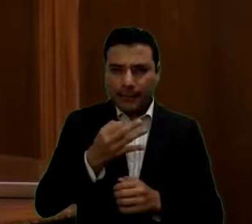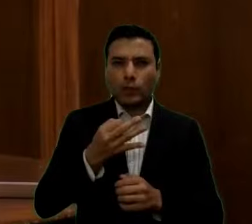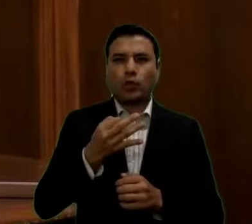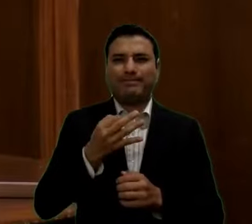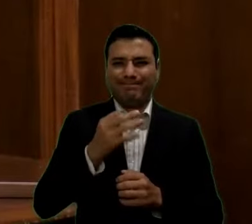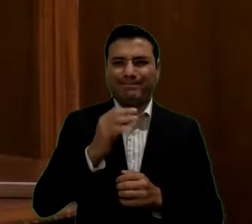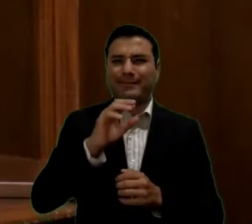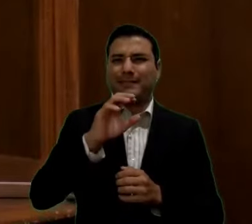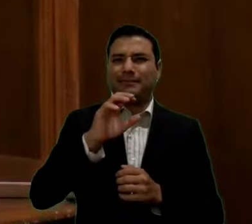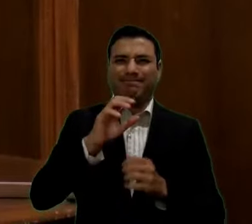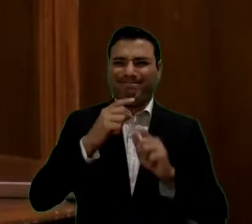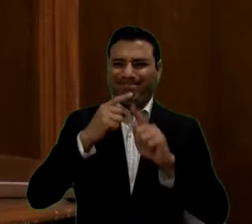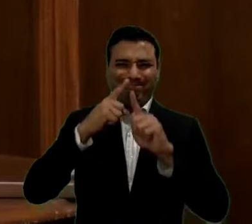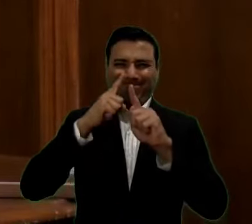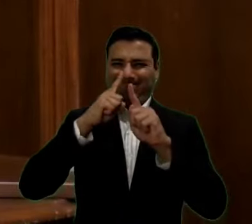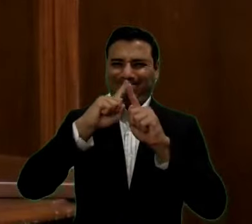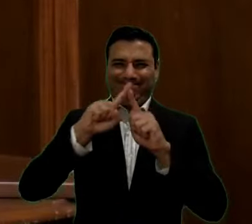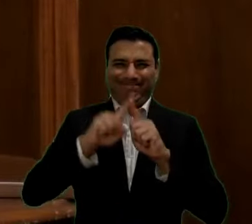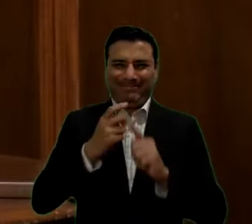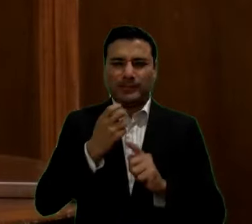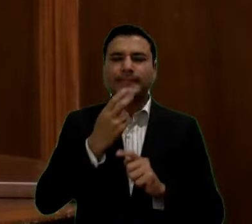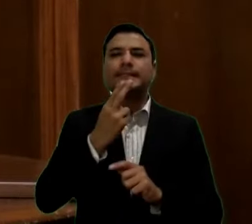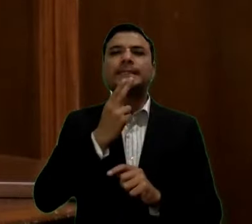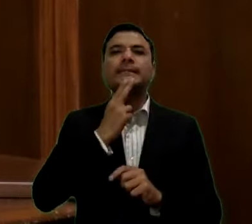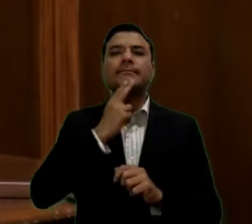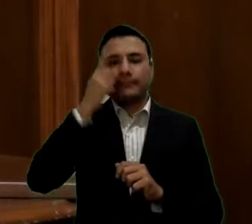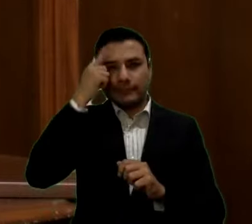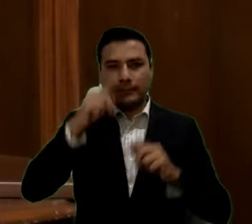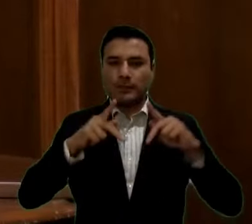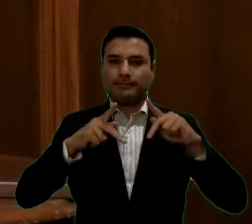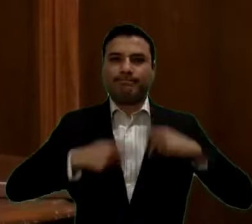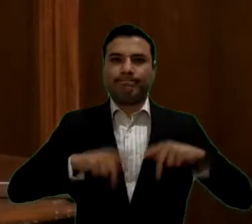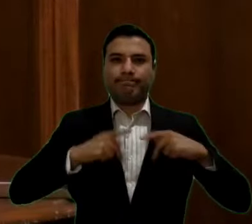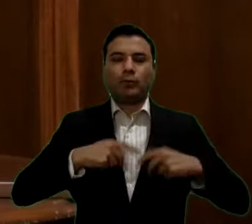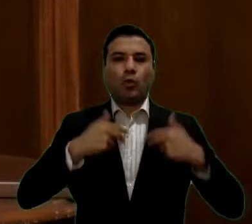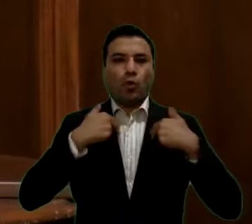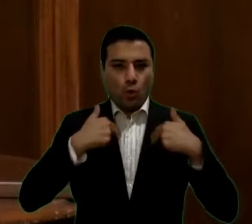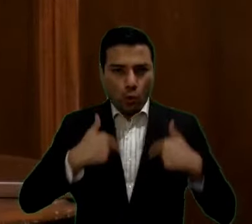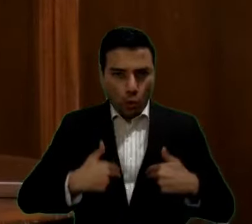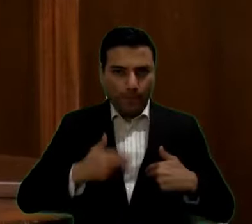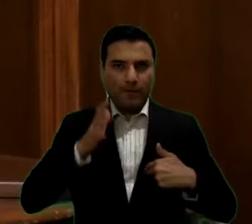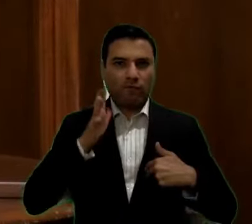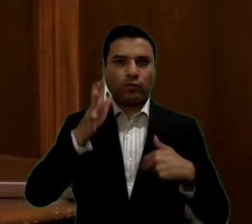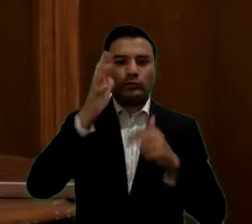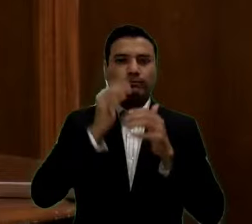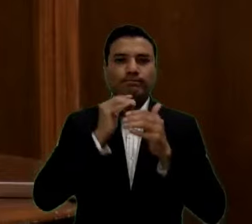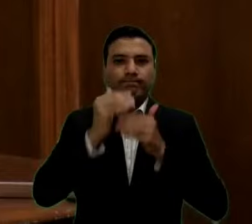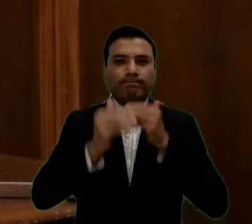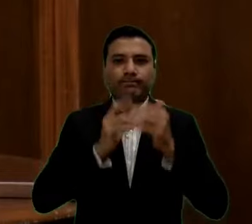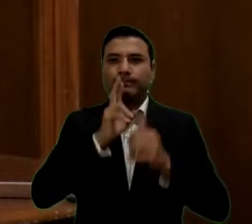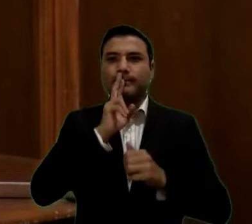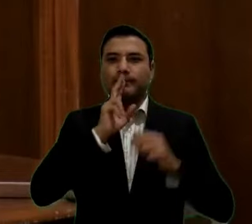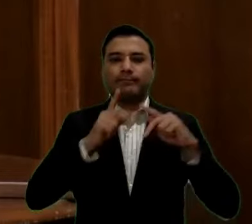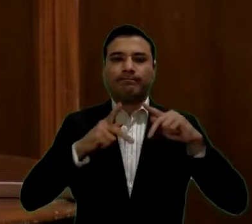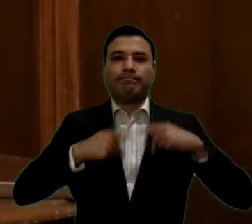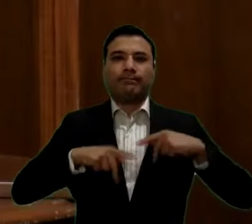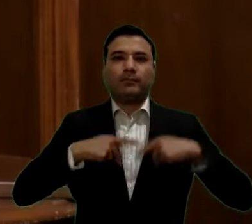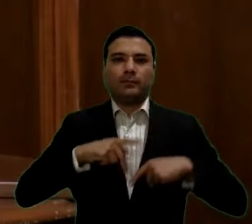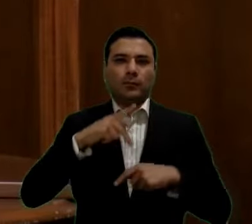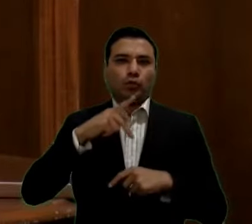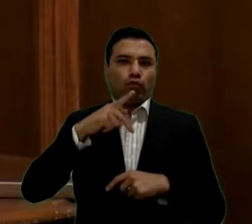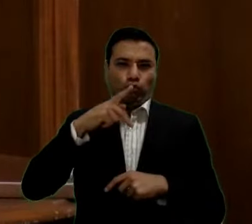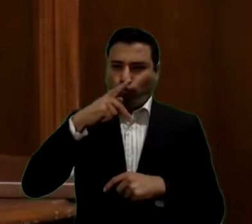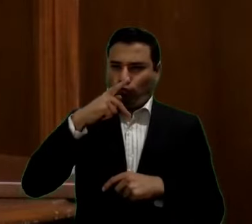humanistas que forman a seres humanos progresistas, visionarios y respetuosos de los derechos humanos de las mujeres